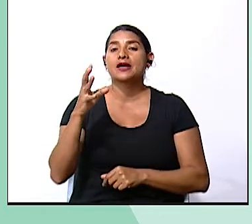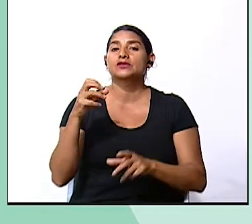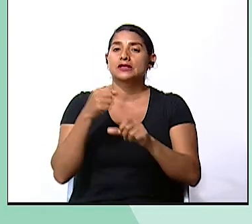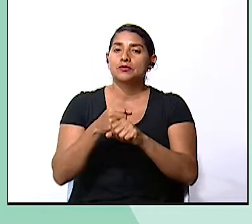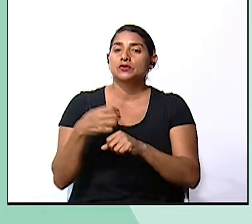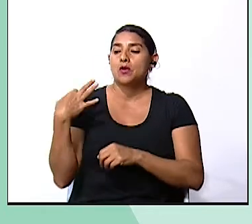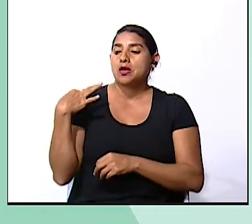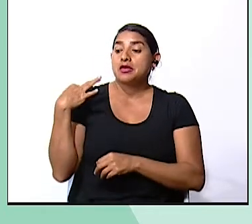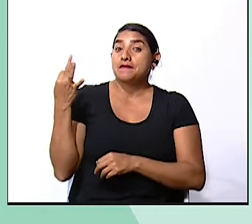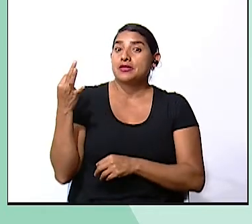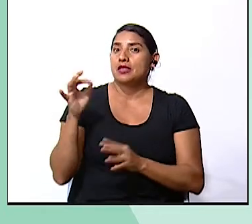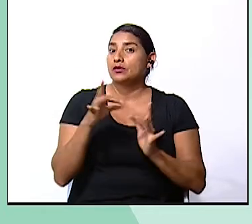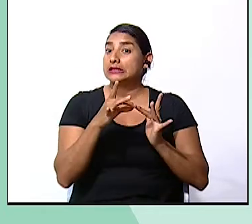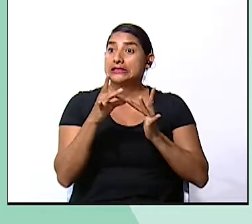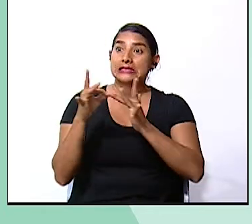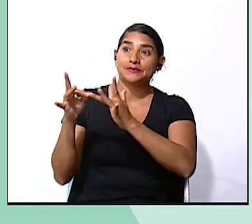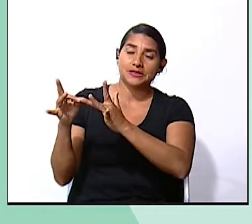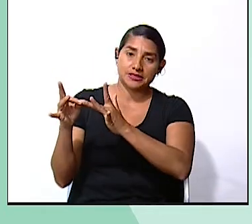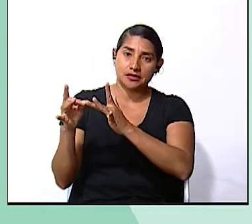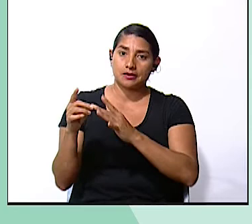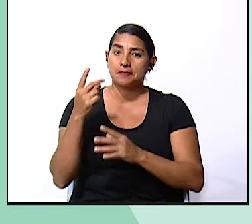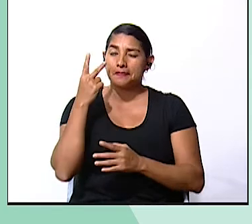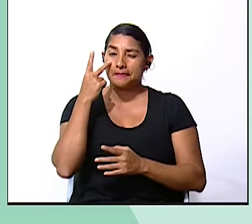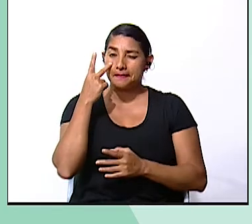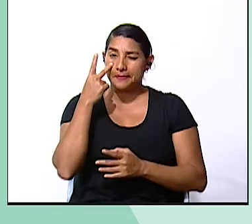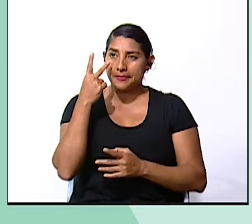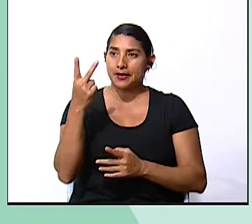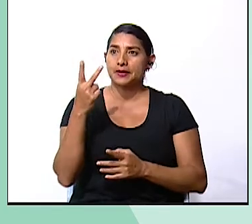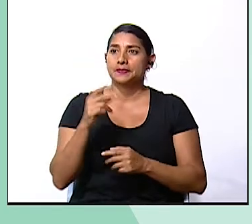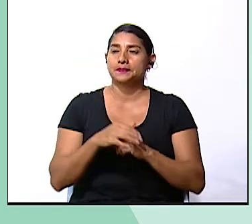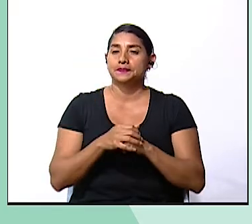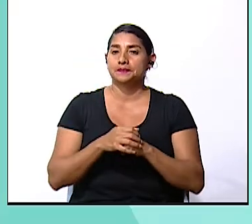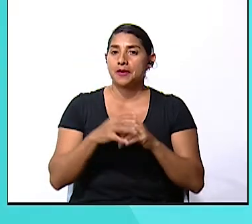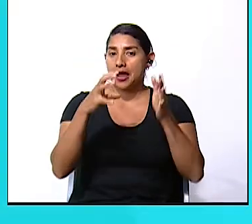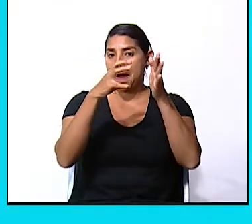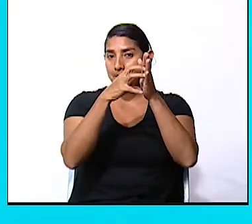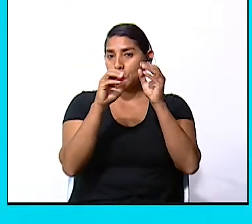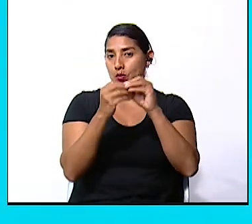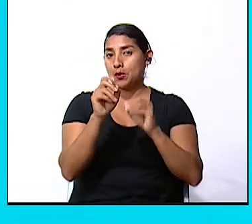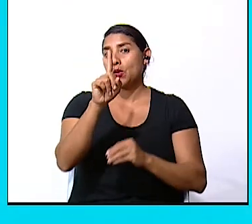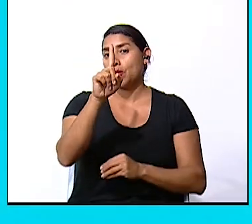unos invitados especiales. Vamos entonces con el primer capítulo.